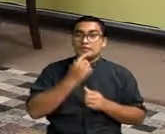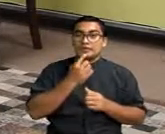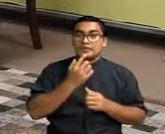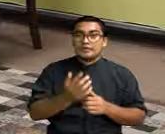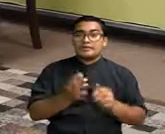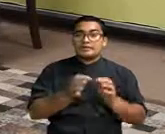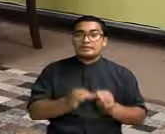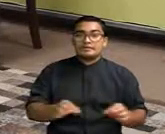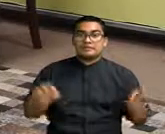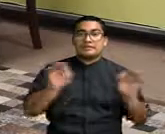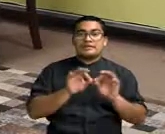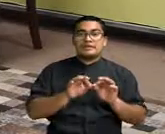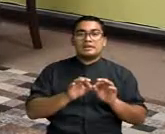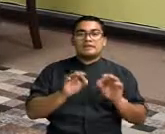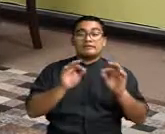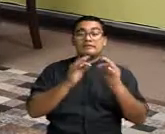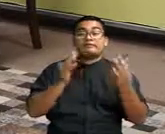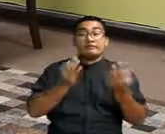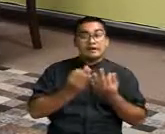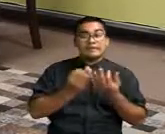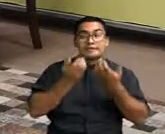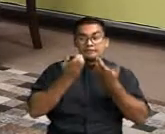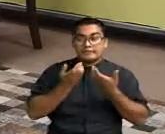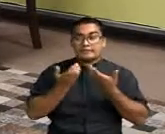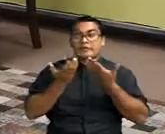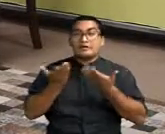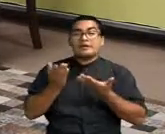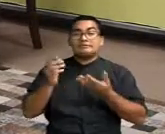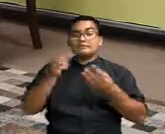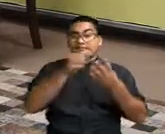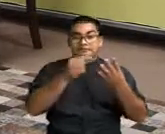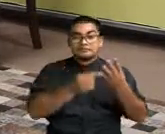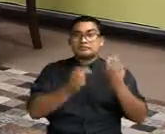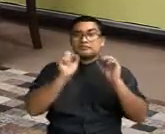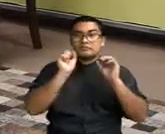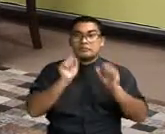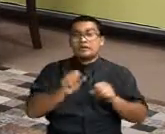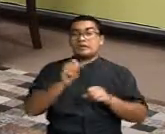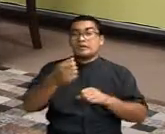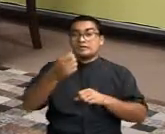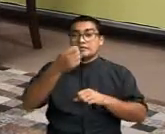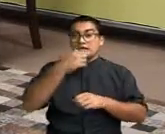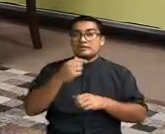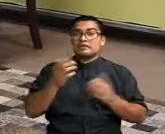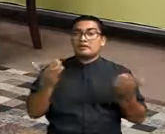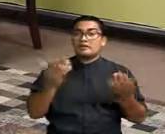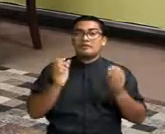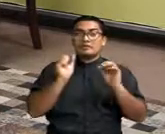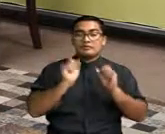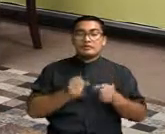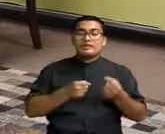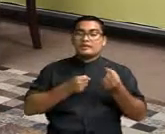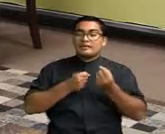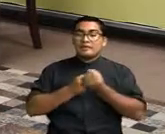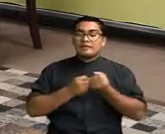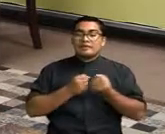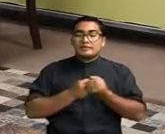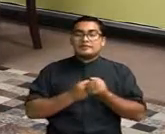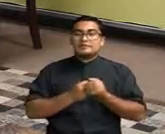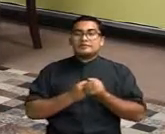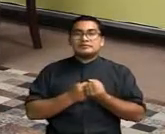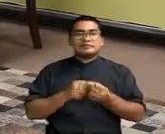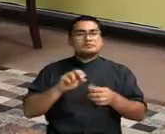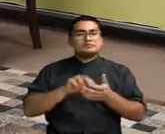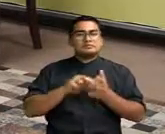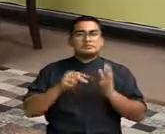importancia informar al familiar de este trastorno, cómo tratarlo, cómo verlo, para que así reciba el apoyo y no